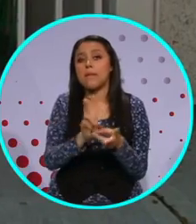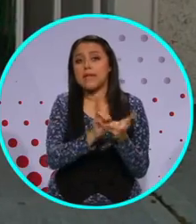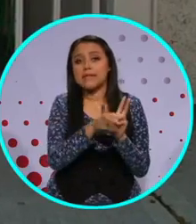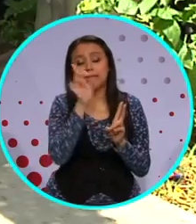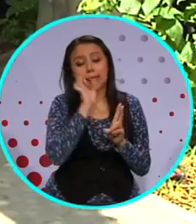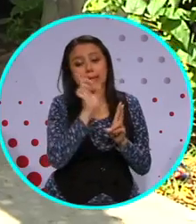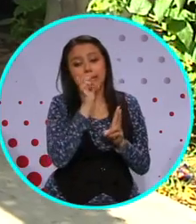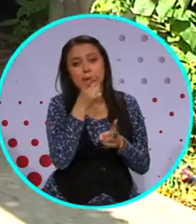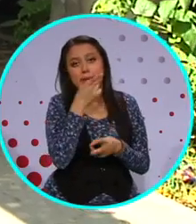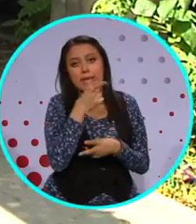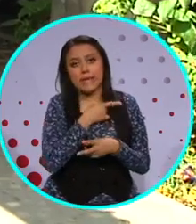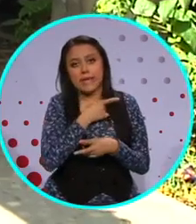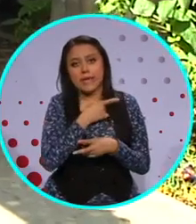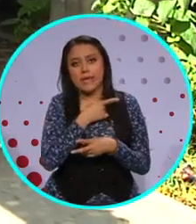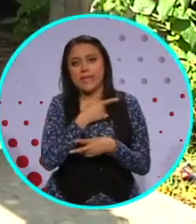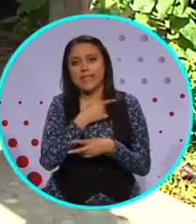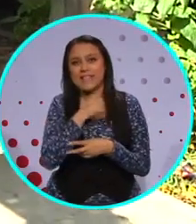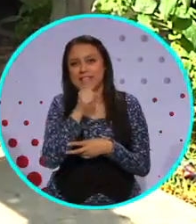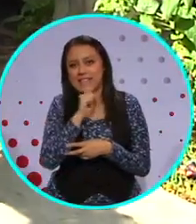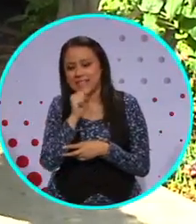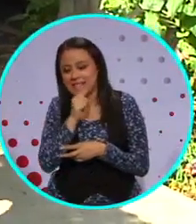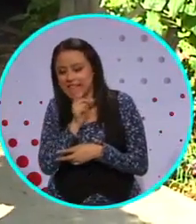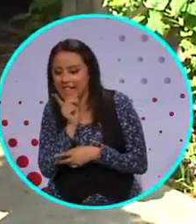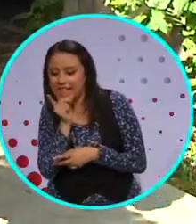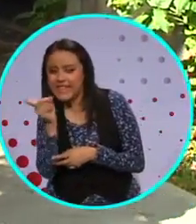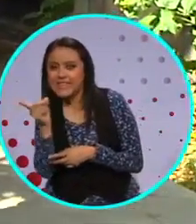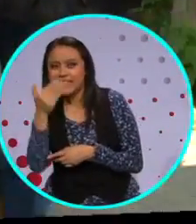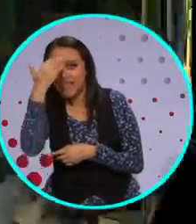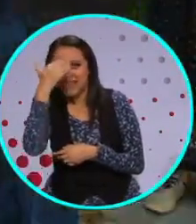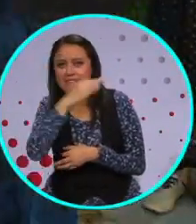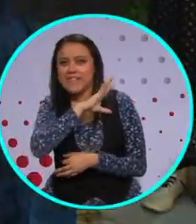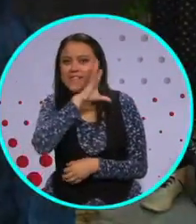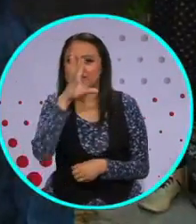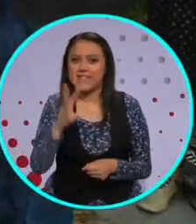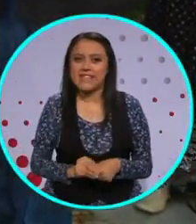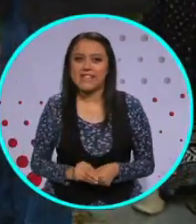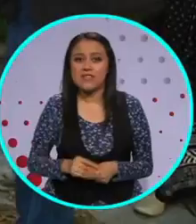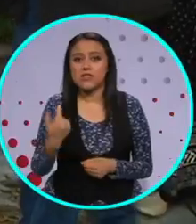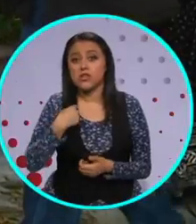de esas que no les gusta el chisme pero que saben todo